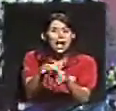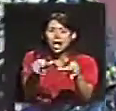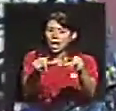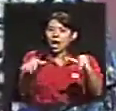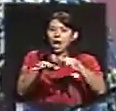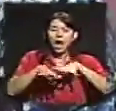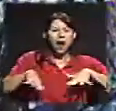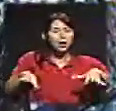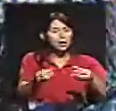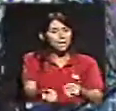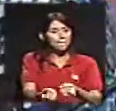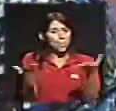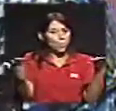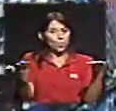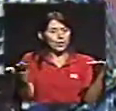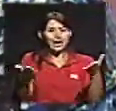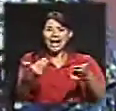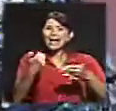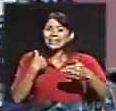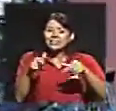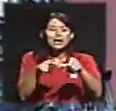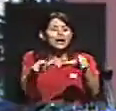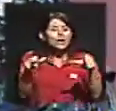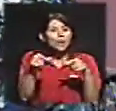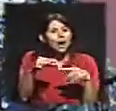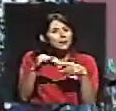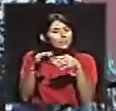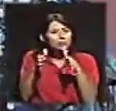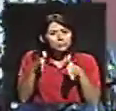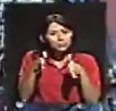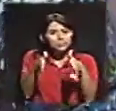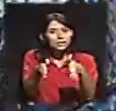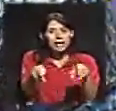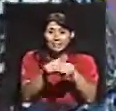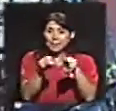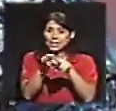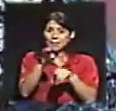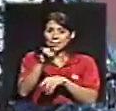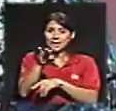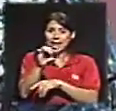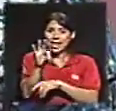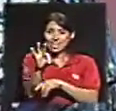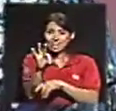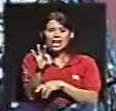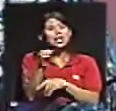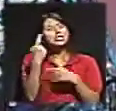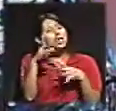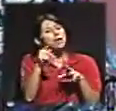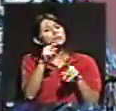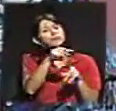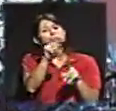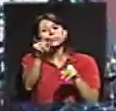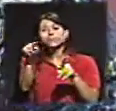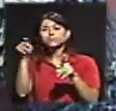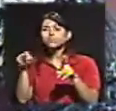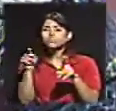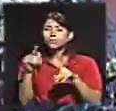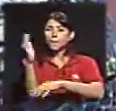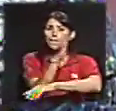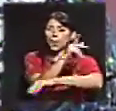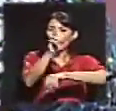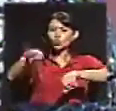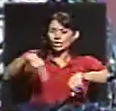mojones respectivos, está, digamos, inventariada por el MINAET como una zona bosque natural, donde